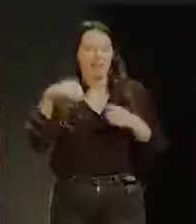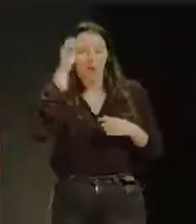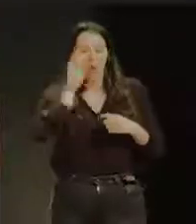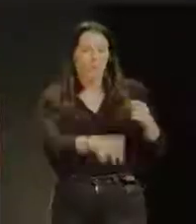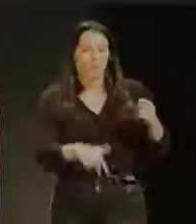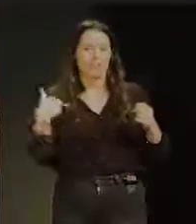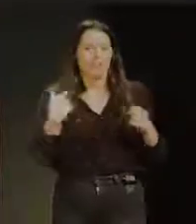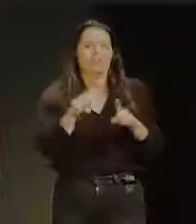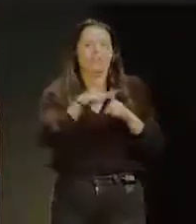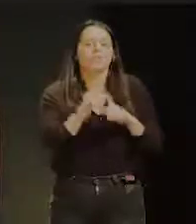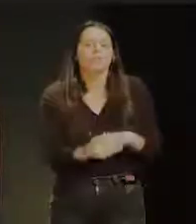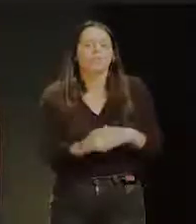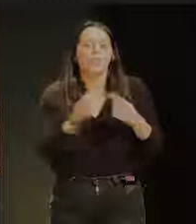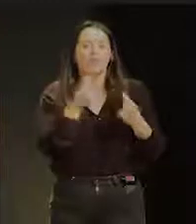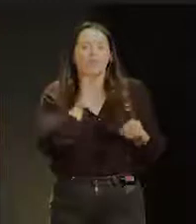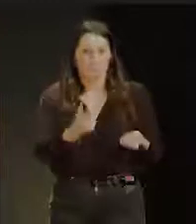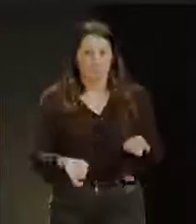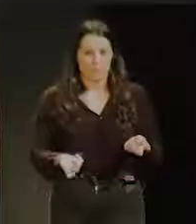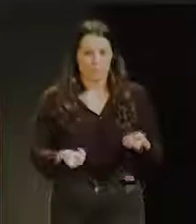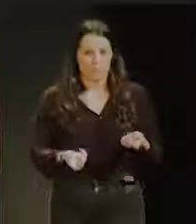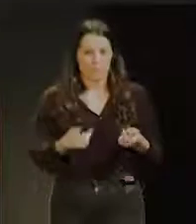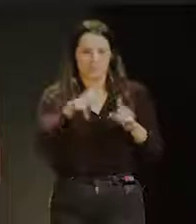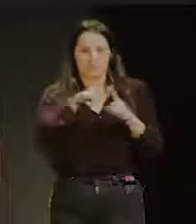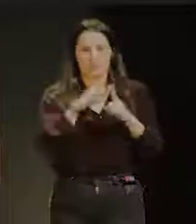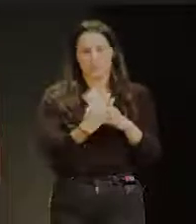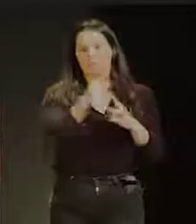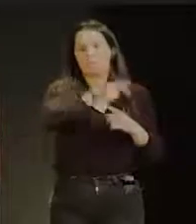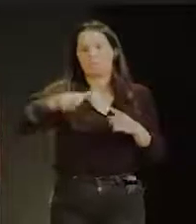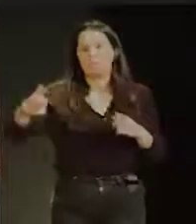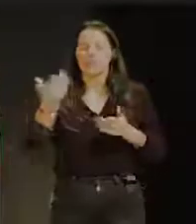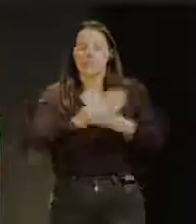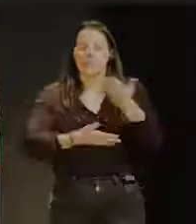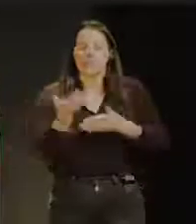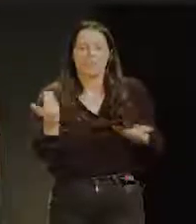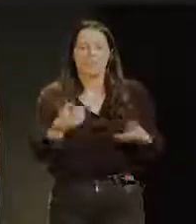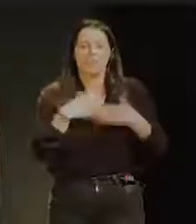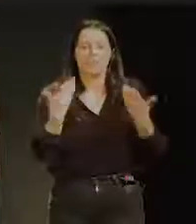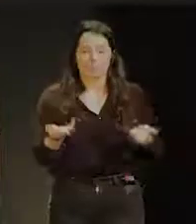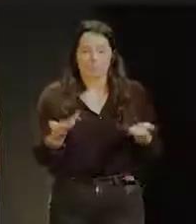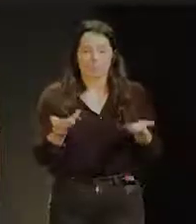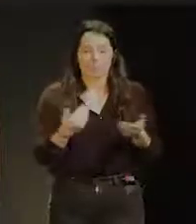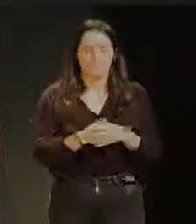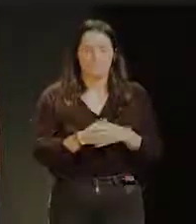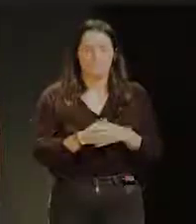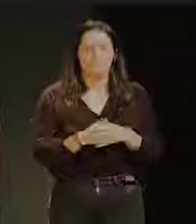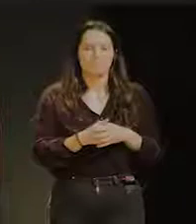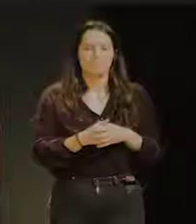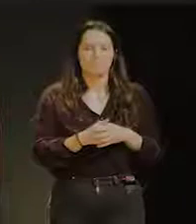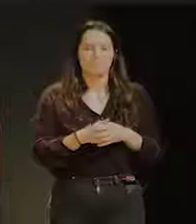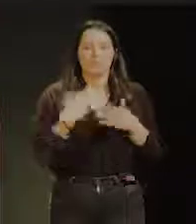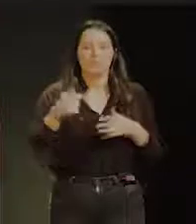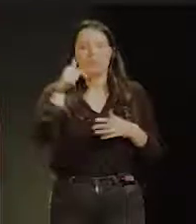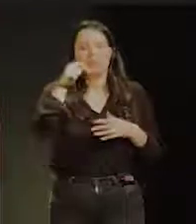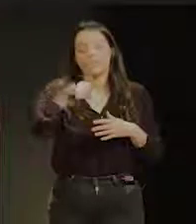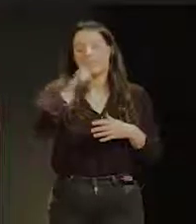es la situación en la que se encuentran las personas que tienen discapacidad, y estas tiendas o personas que actúan como